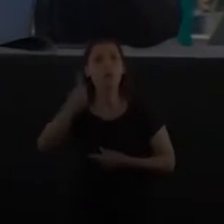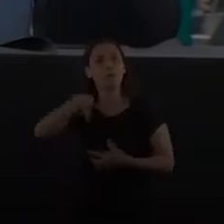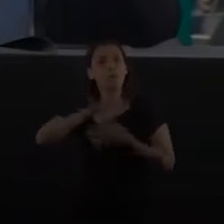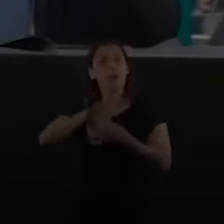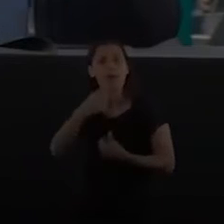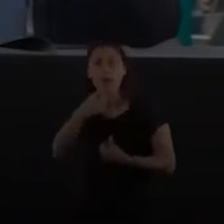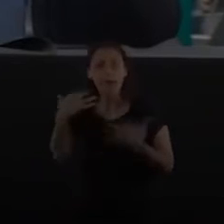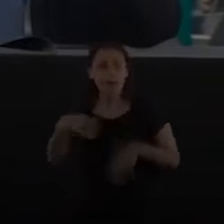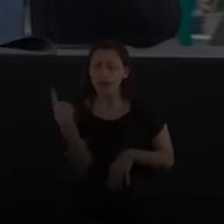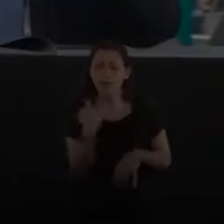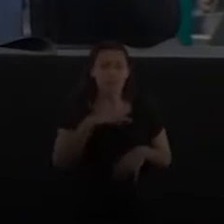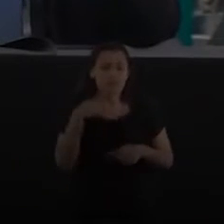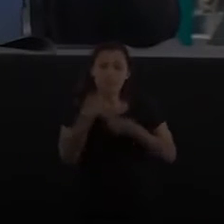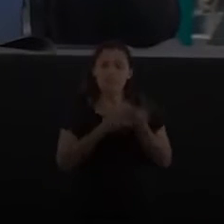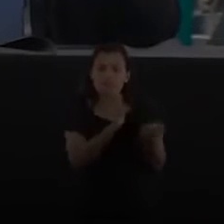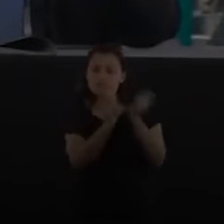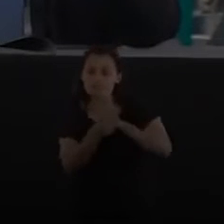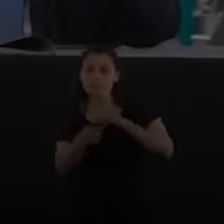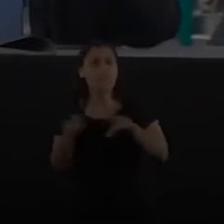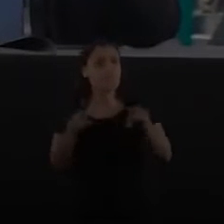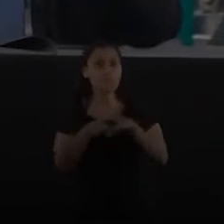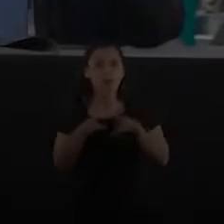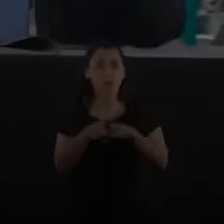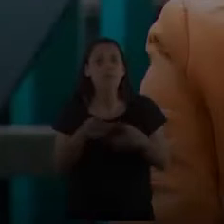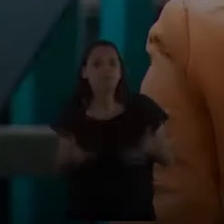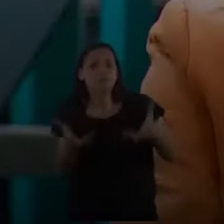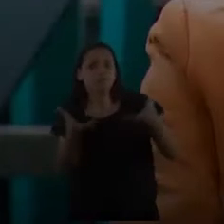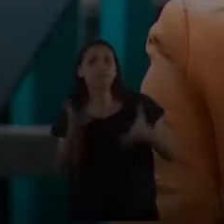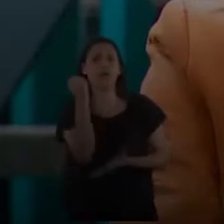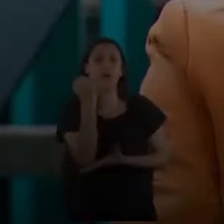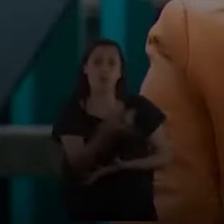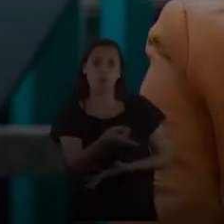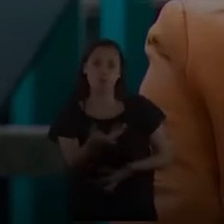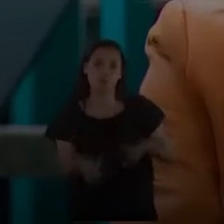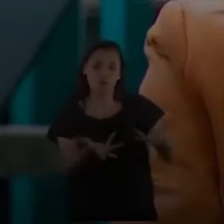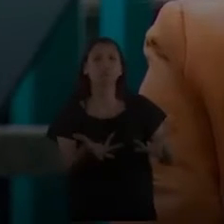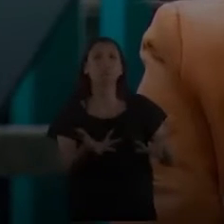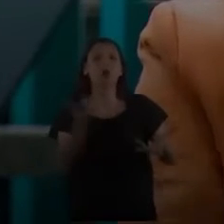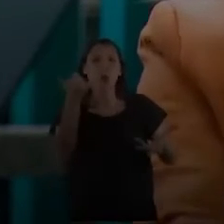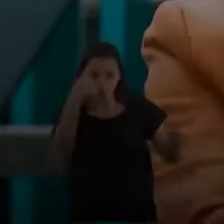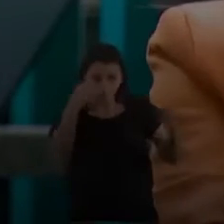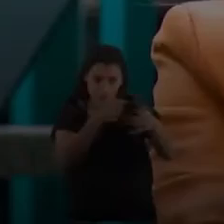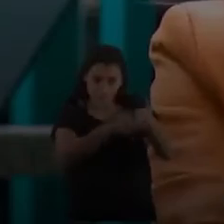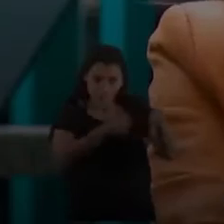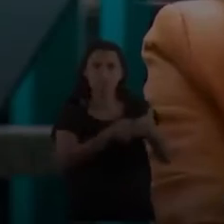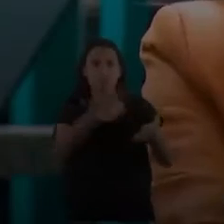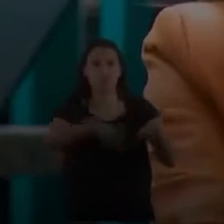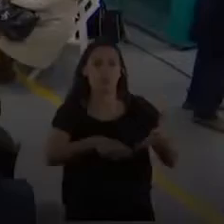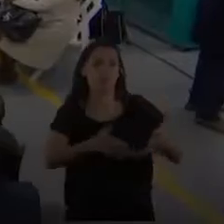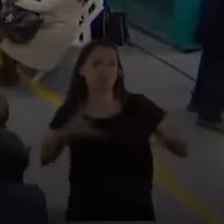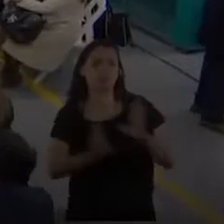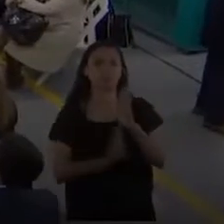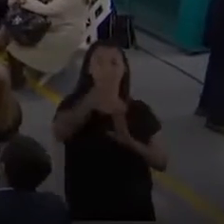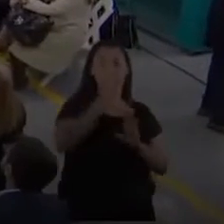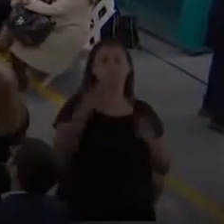ir readecuando, como las rutas, que son el pulso de la economía, son los desafíos del crecimiento. Y es muy